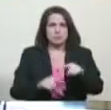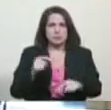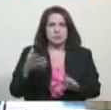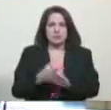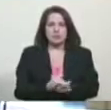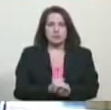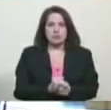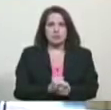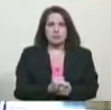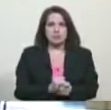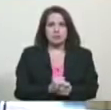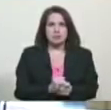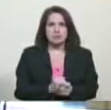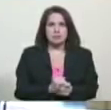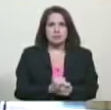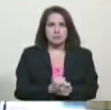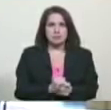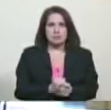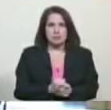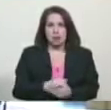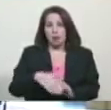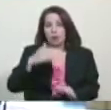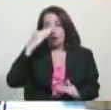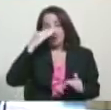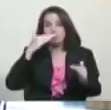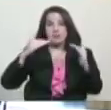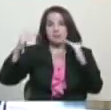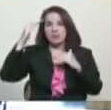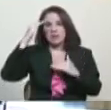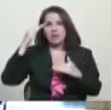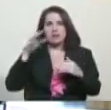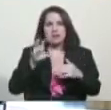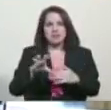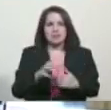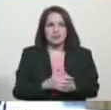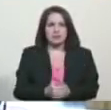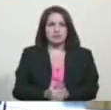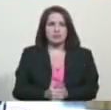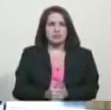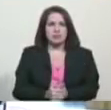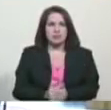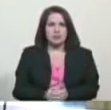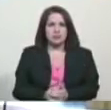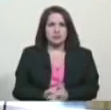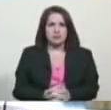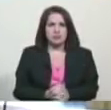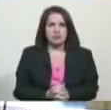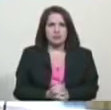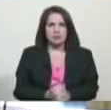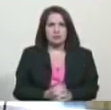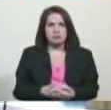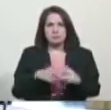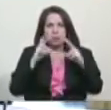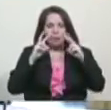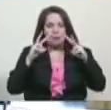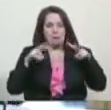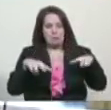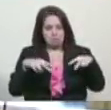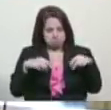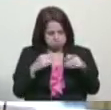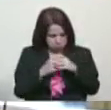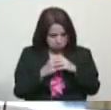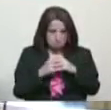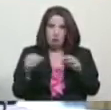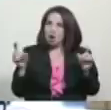pie, con la frente en alto, la mirada fija y firme, sin bajarle la mirada a nadie. No